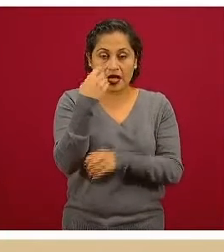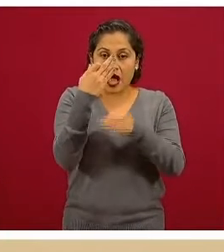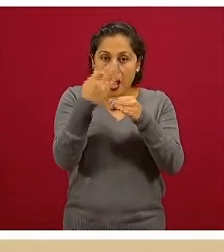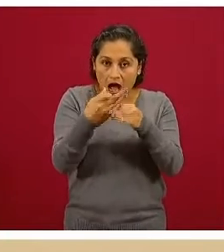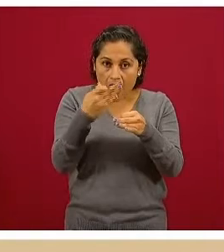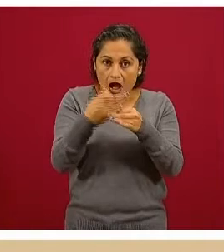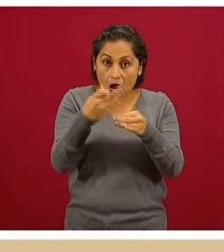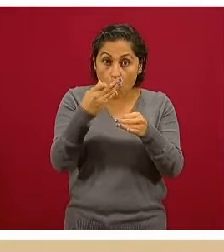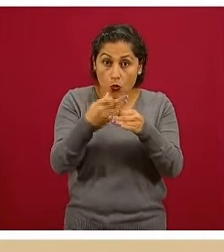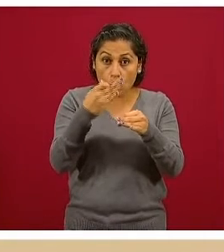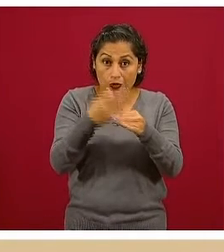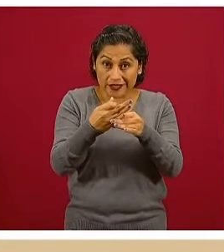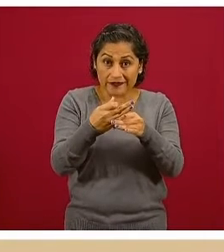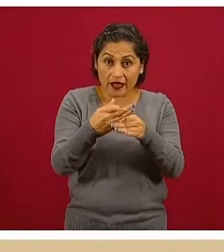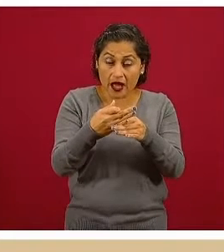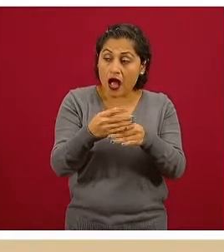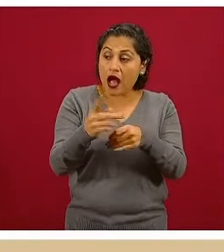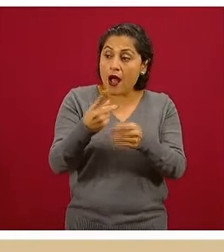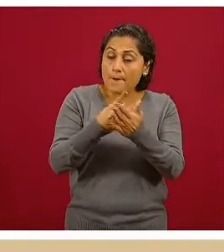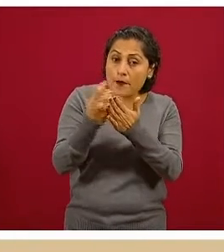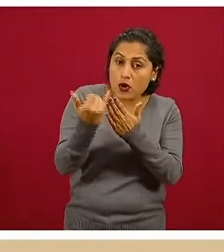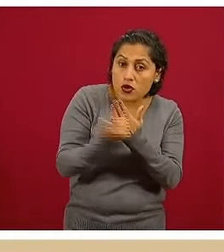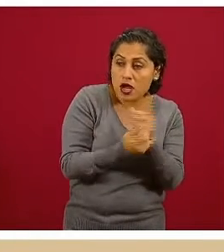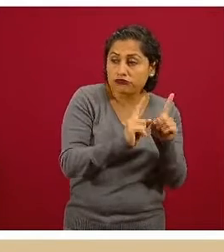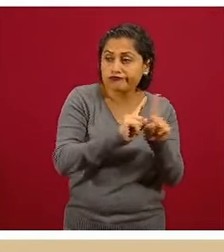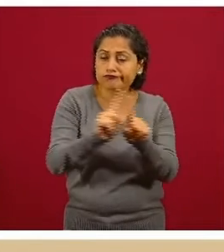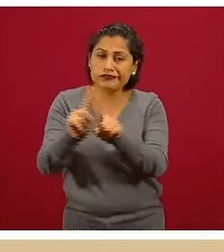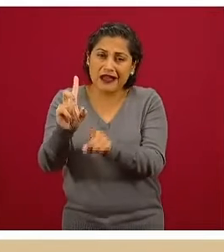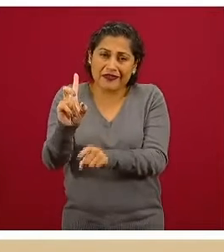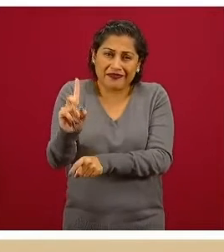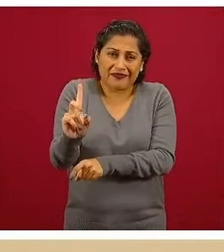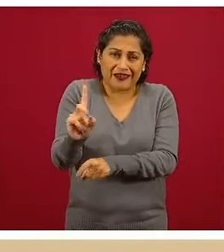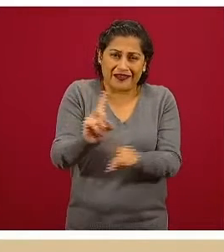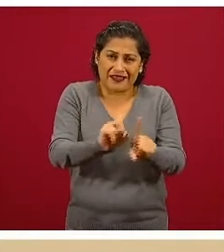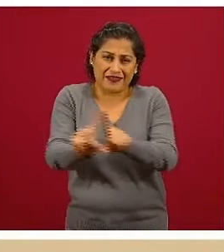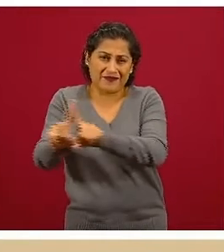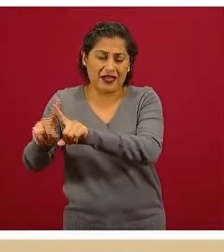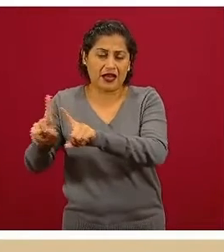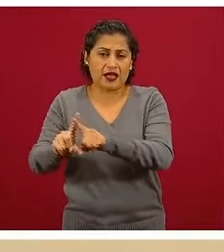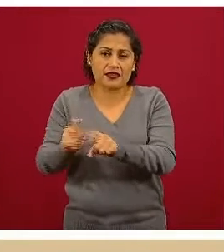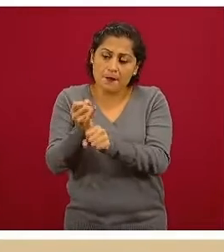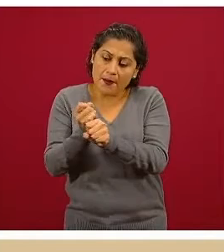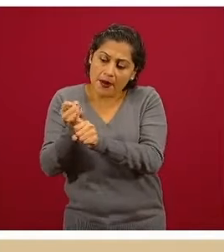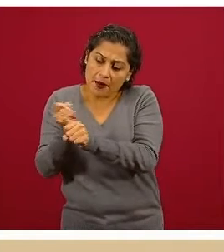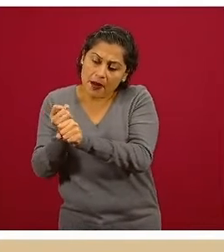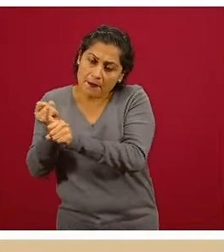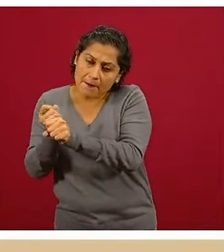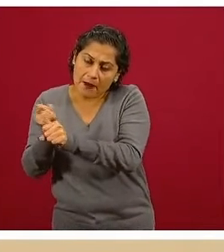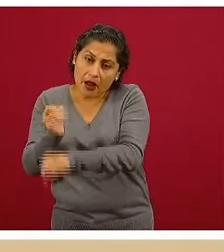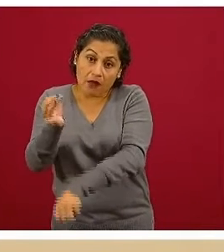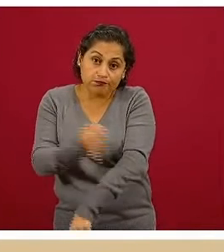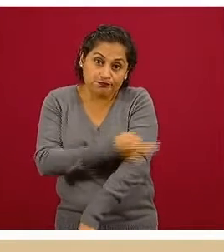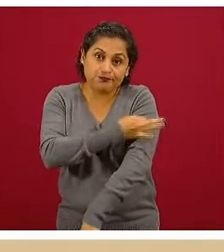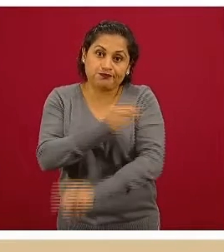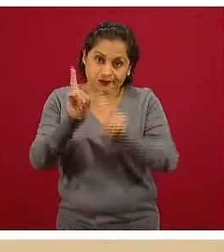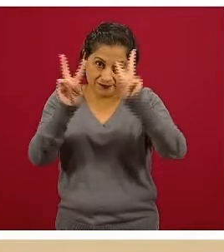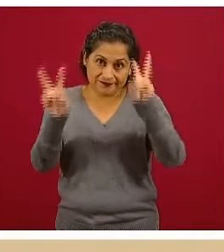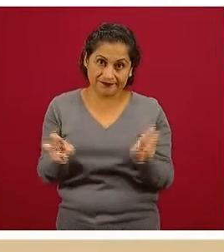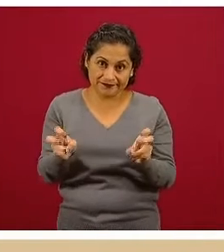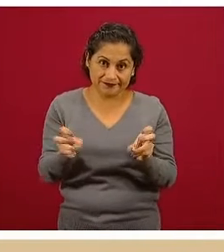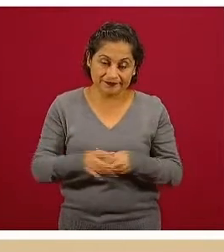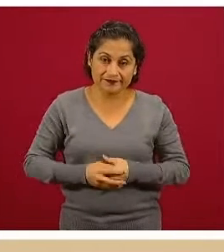Está también hacia, si ustedes van observando cómo se van orientando cada vez más las noticias falsas hacia